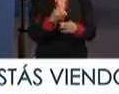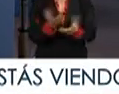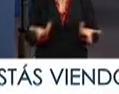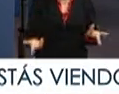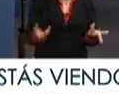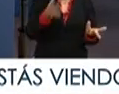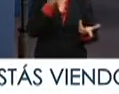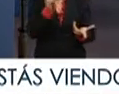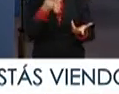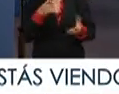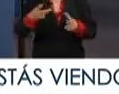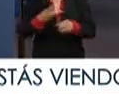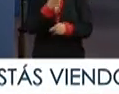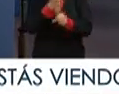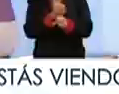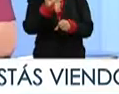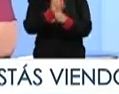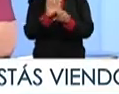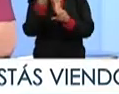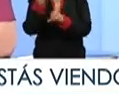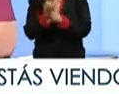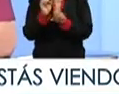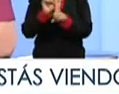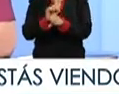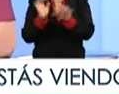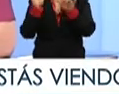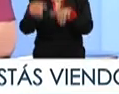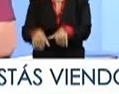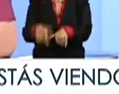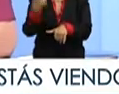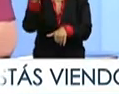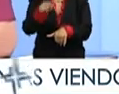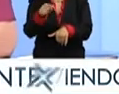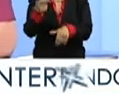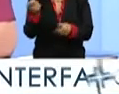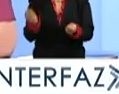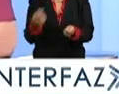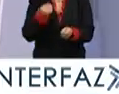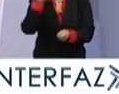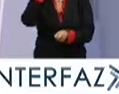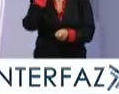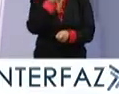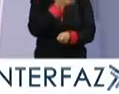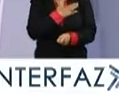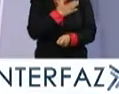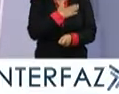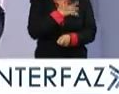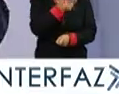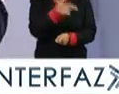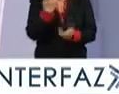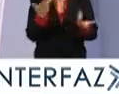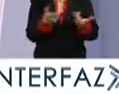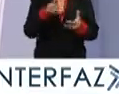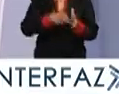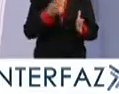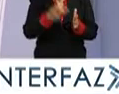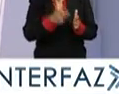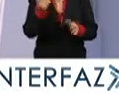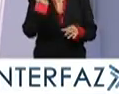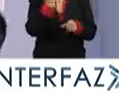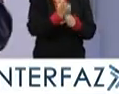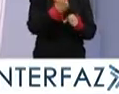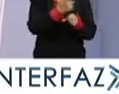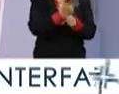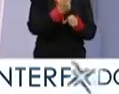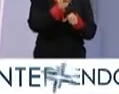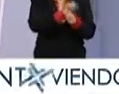razón inscribirte en la segunda, te puedes inscribir en la tercera o en la cuarta. ¿A qué va con esto? O el director me comentó que esto lo hacen porque regularmente en la primera